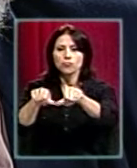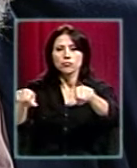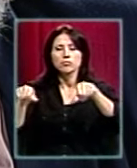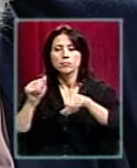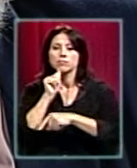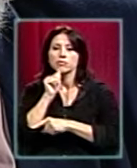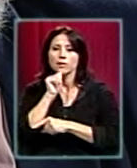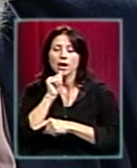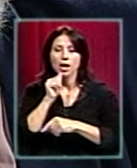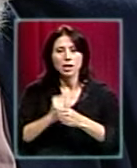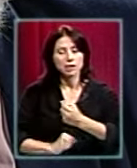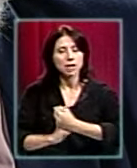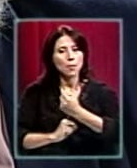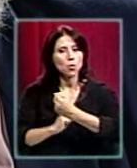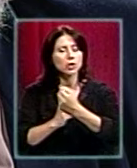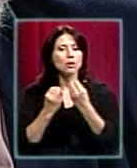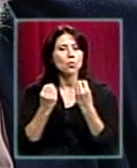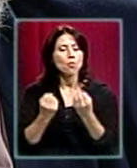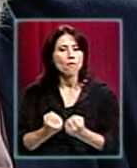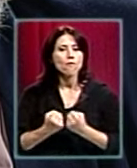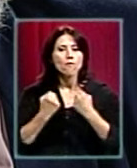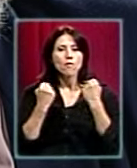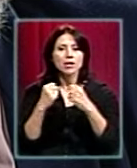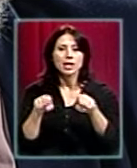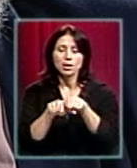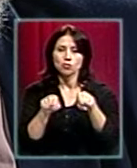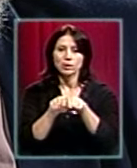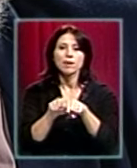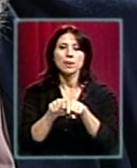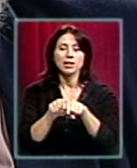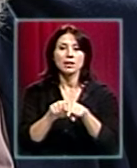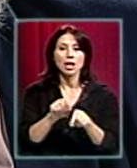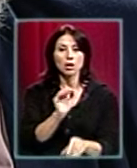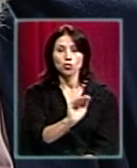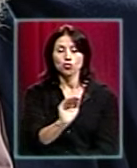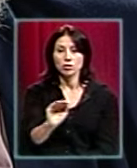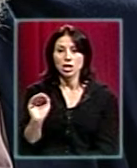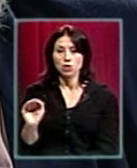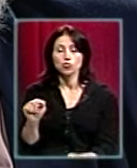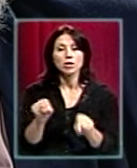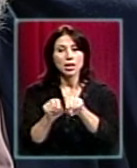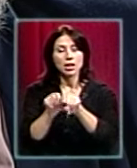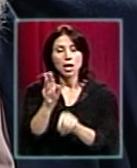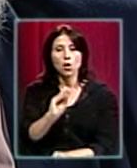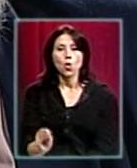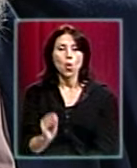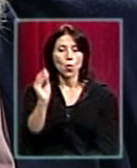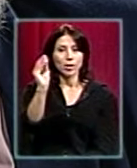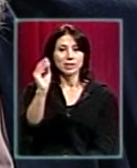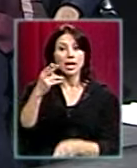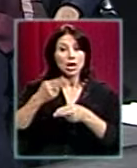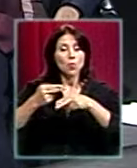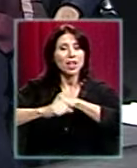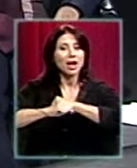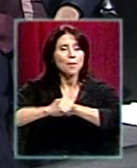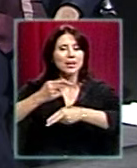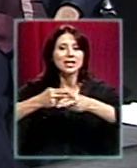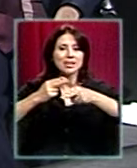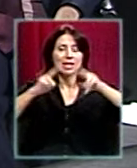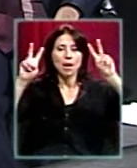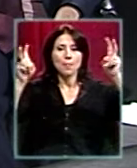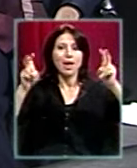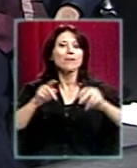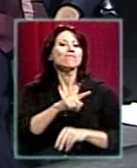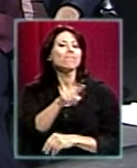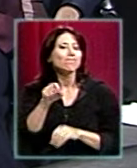está apoyando muy fuertemente, inclusive los niños y jóvenes. El nombre de la campaña, que se llama A que sembras un